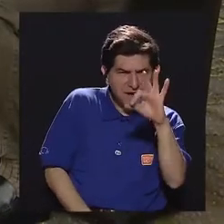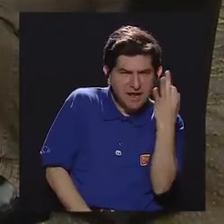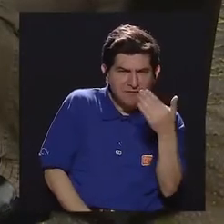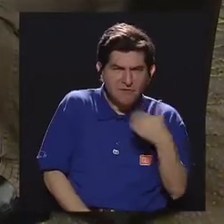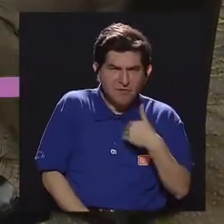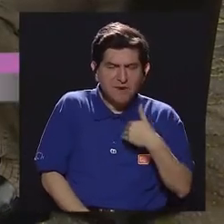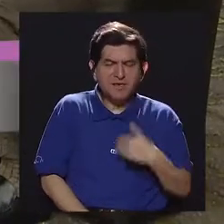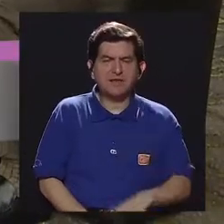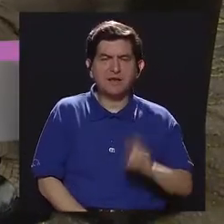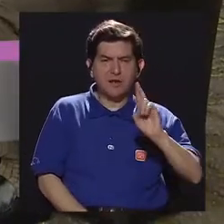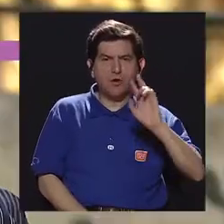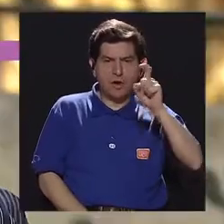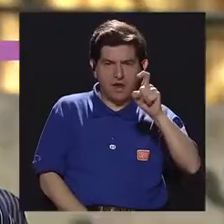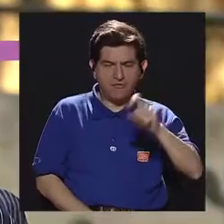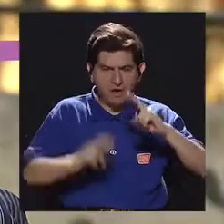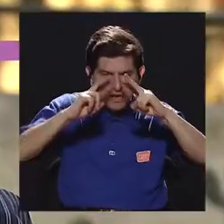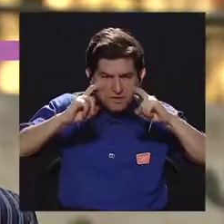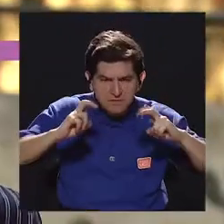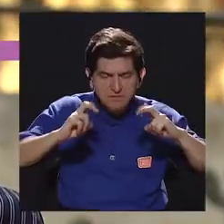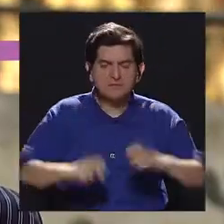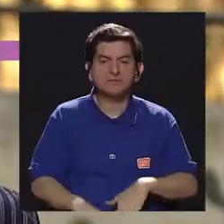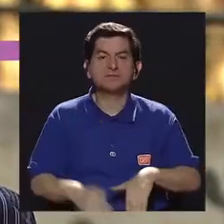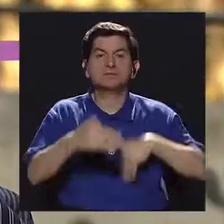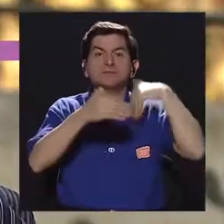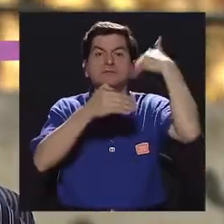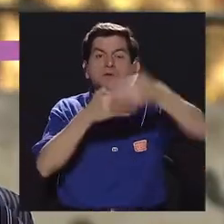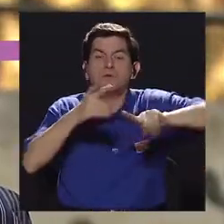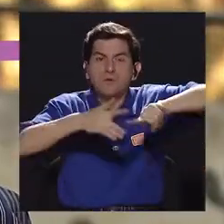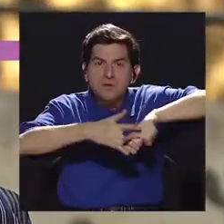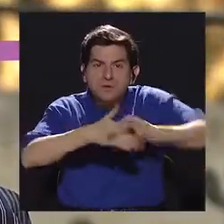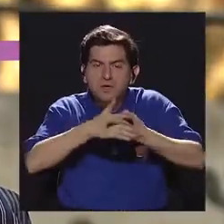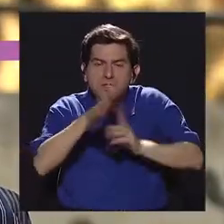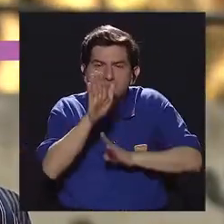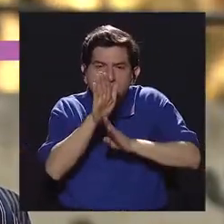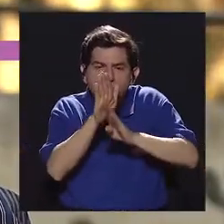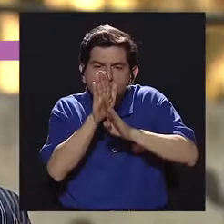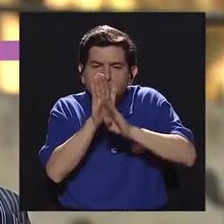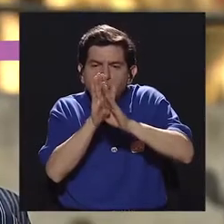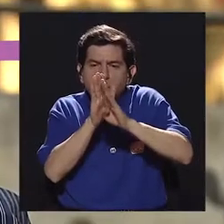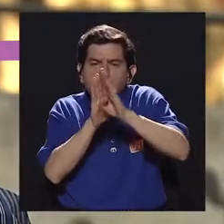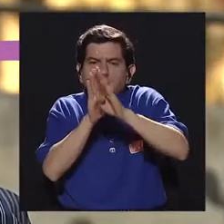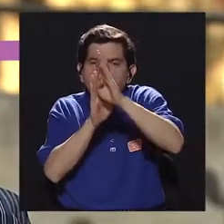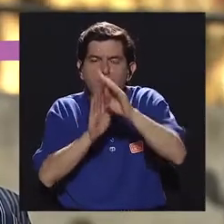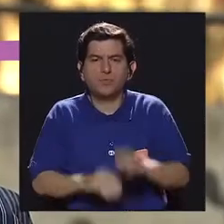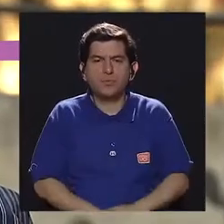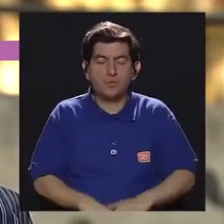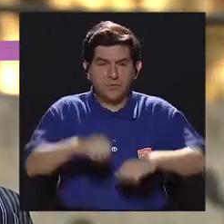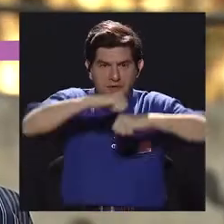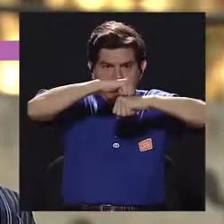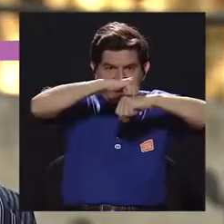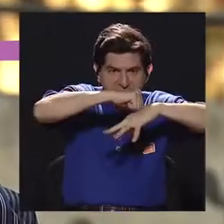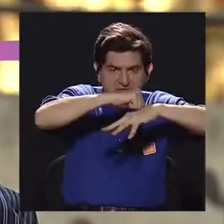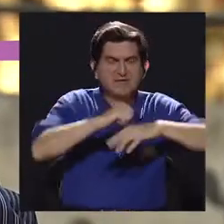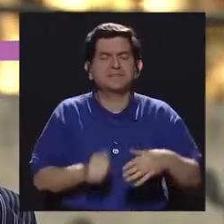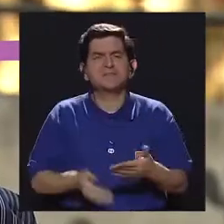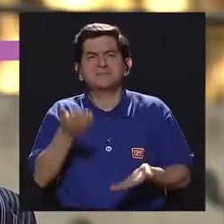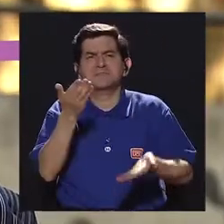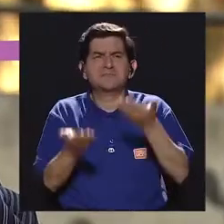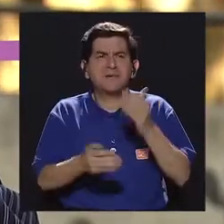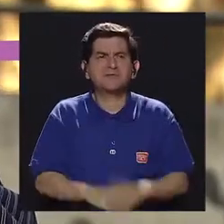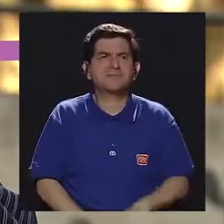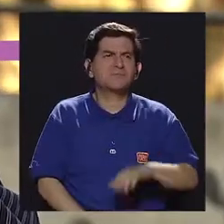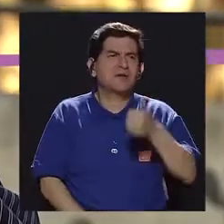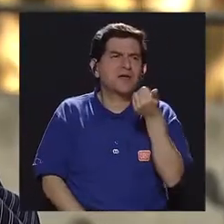de ese tercer molar radiográficamente. Y a partir de ahí, pues empieza su desarrollo radicular, que por ahí